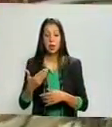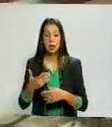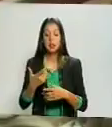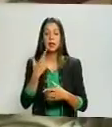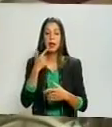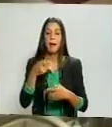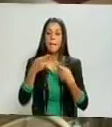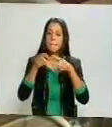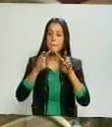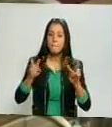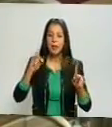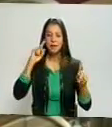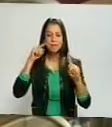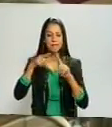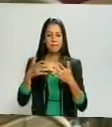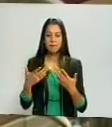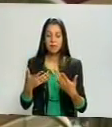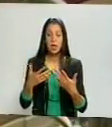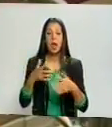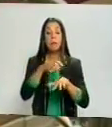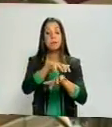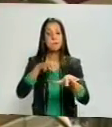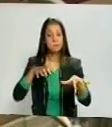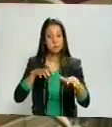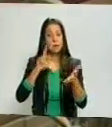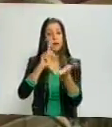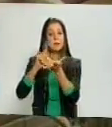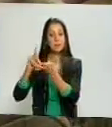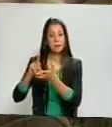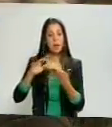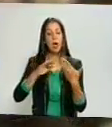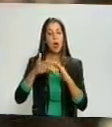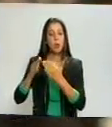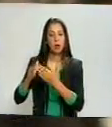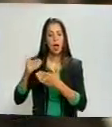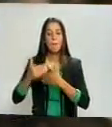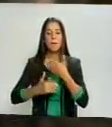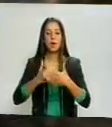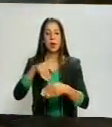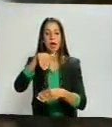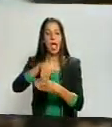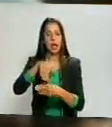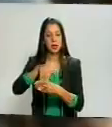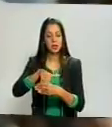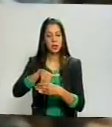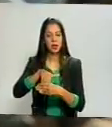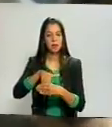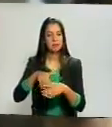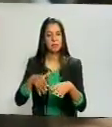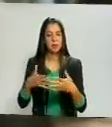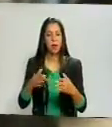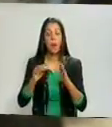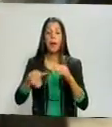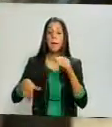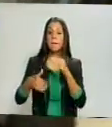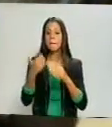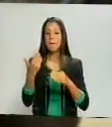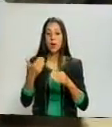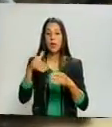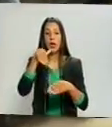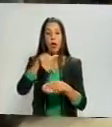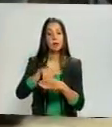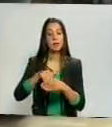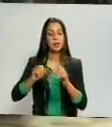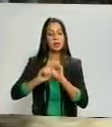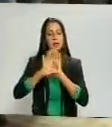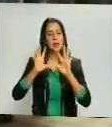de la República es la masiva participación del pueblo venezolano en procesos electorales a través de un modelo electoral transparente y